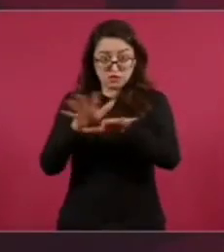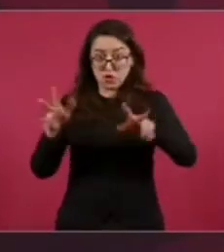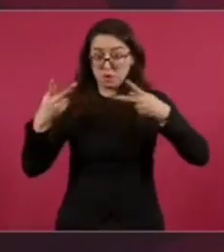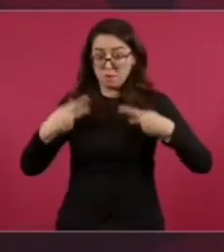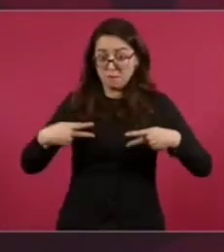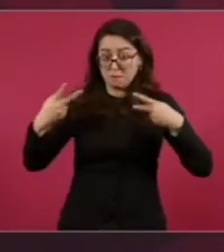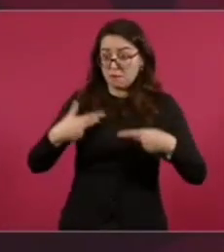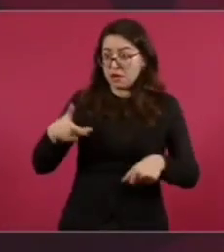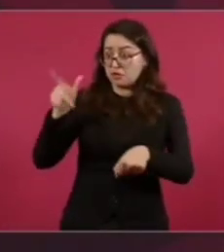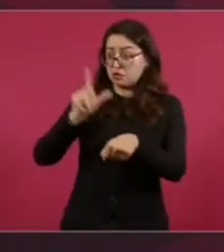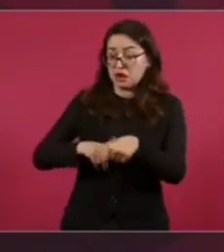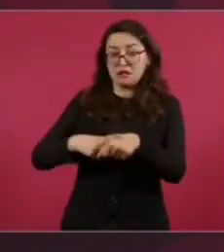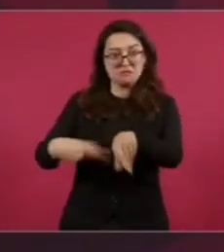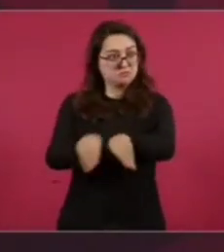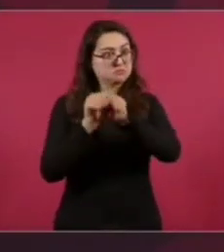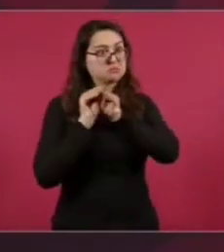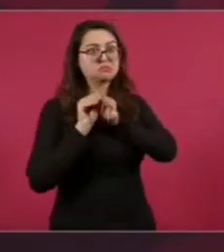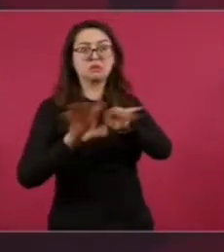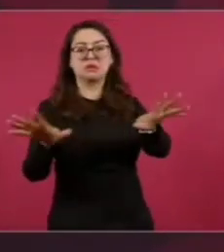va a salir